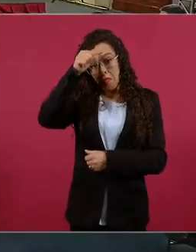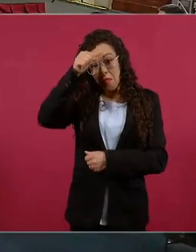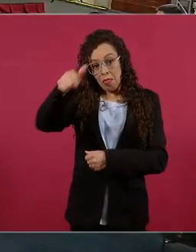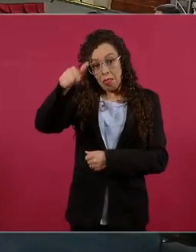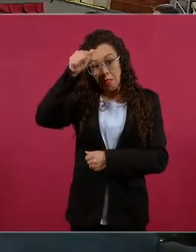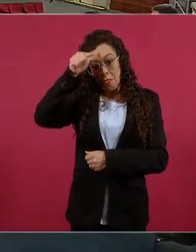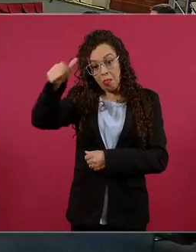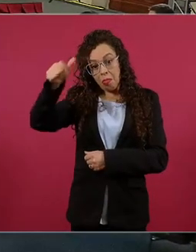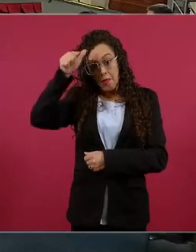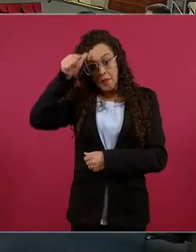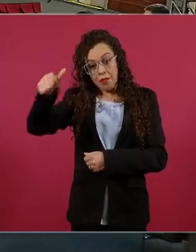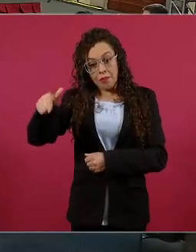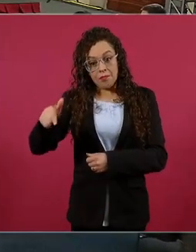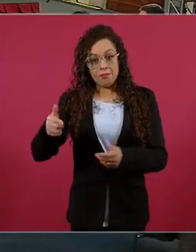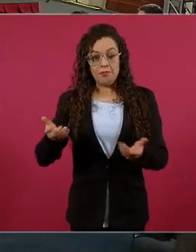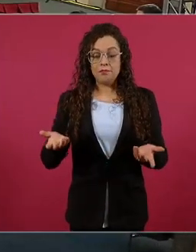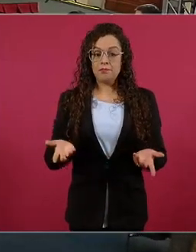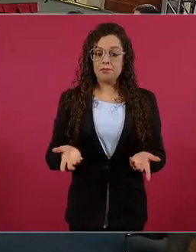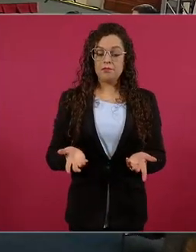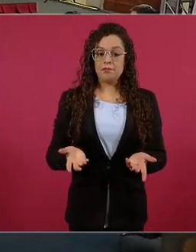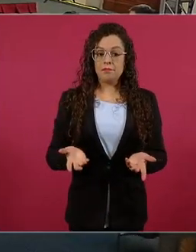Pero si no estamos hablando